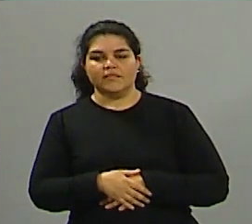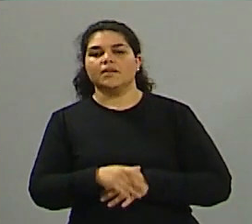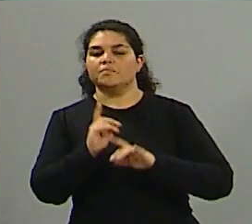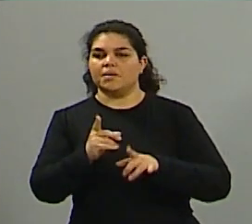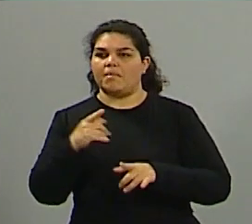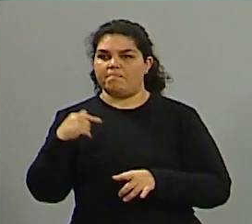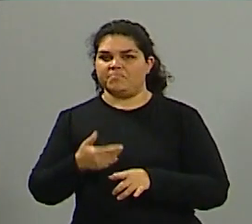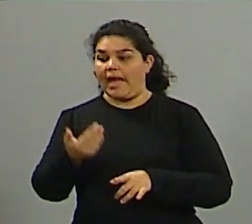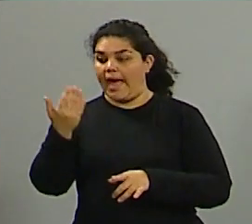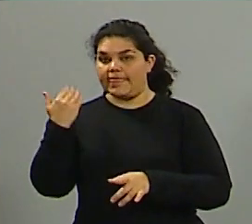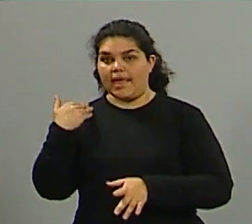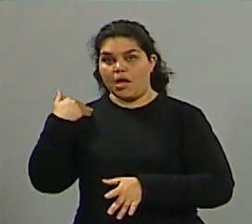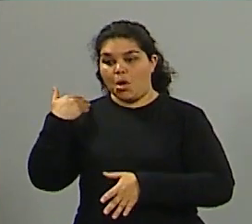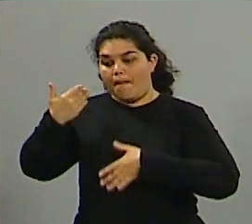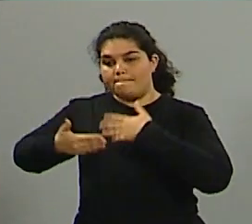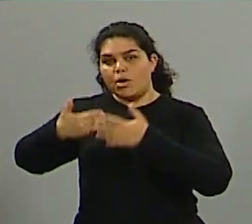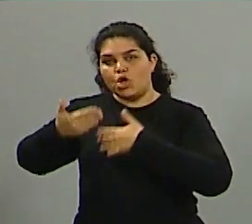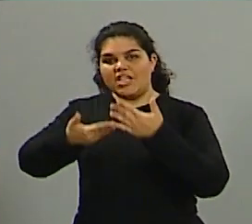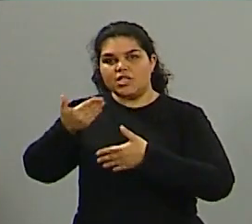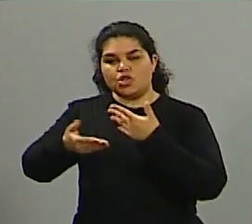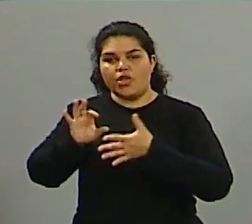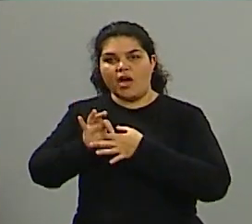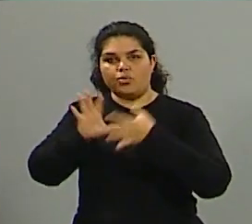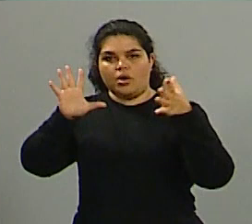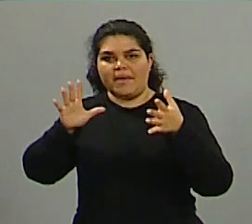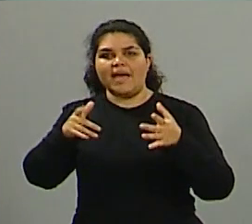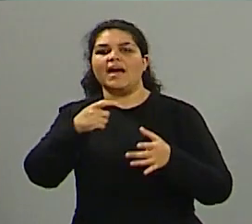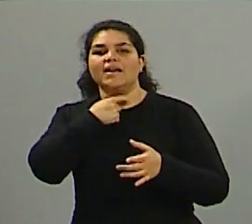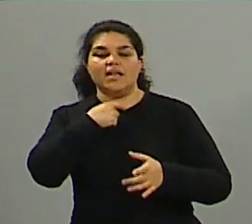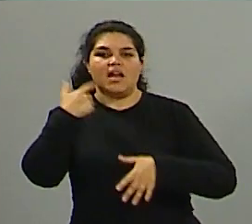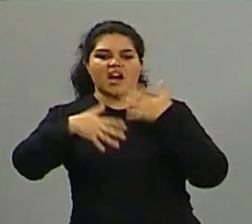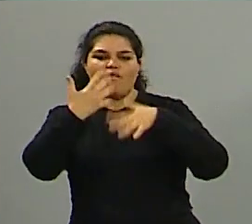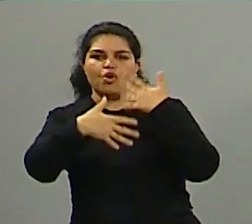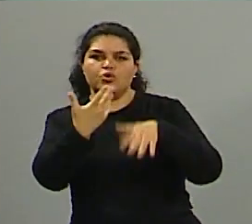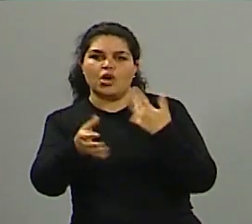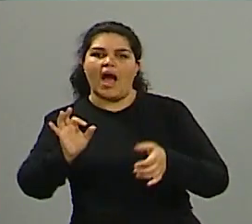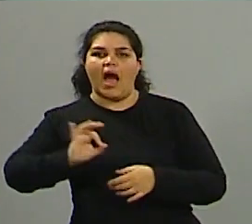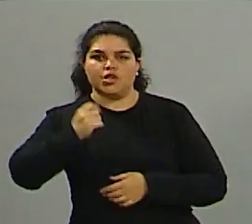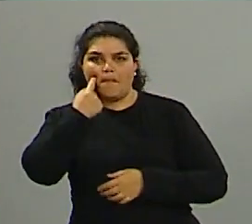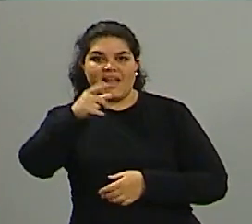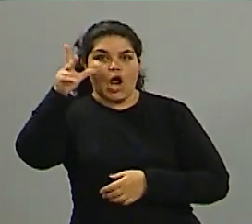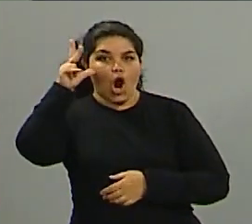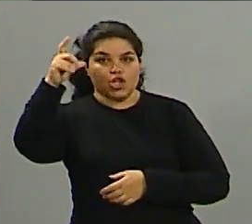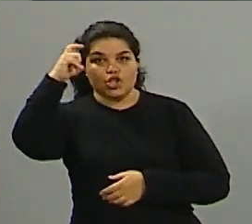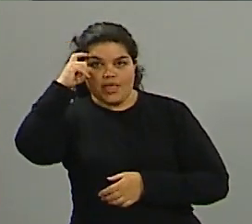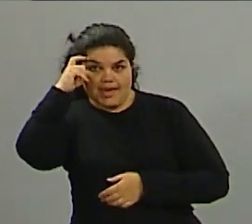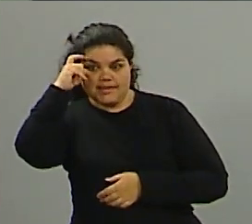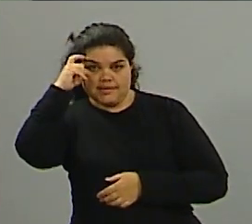que es el proceso del intento de autonomía o el inicio de la revolución de 1810, así que han pasado muy poquitos